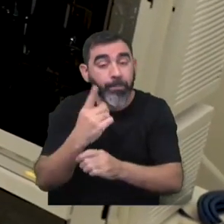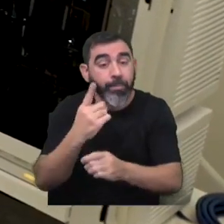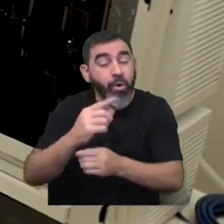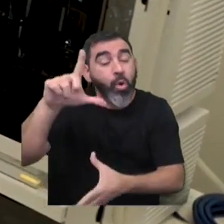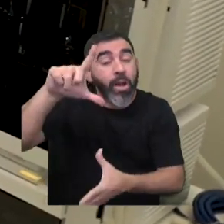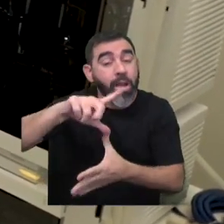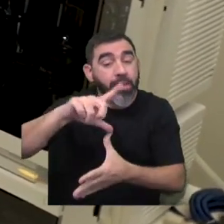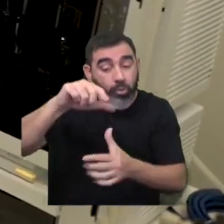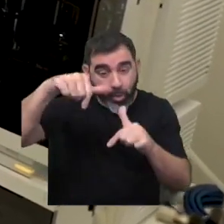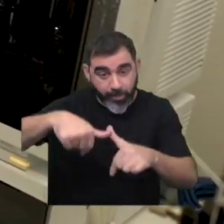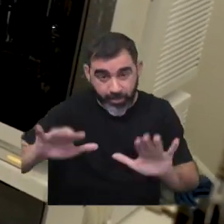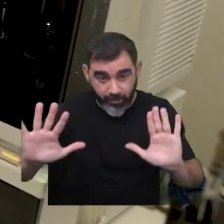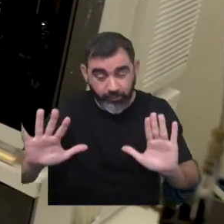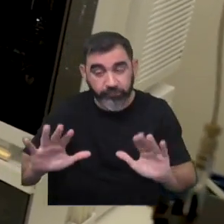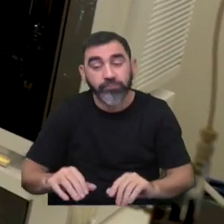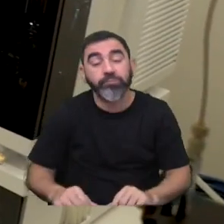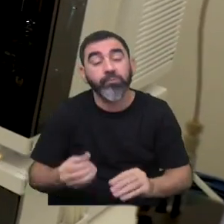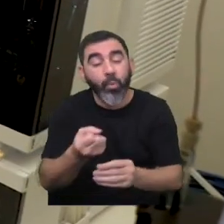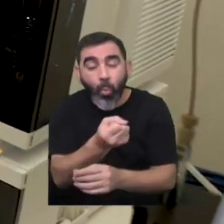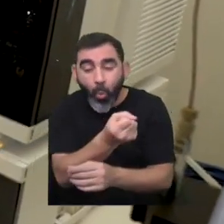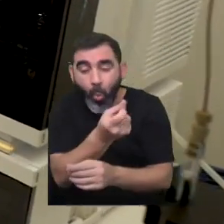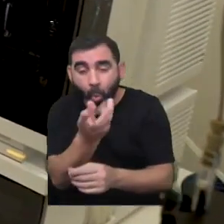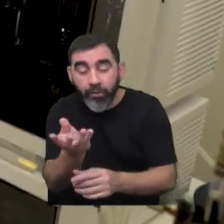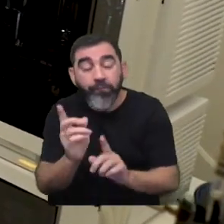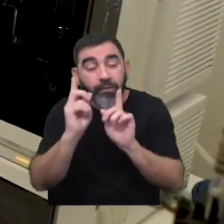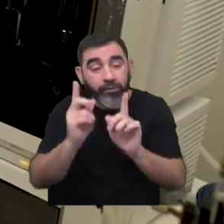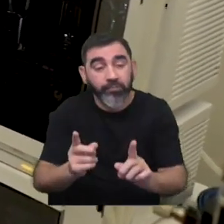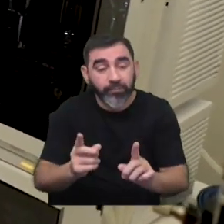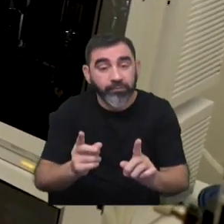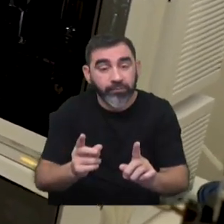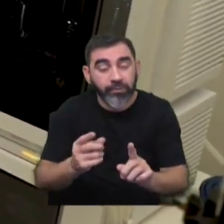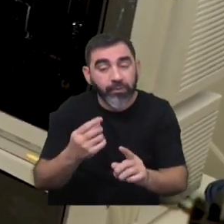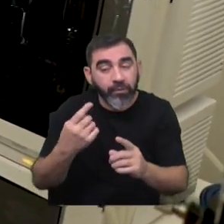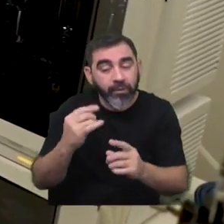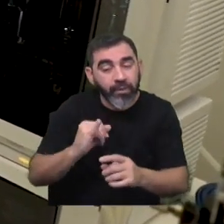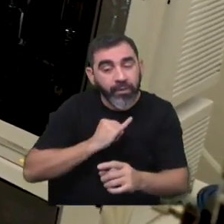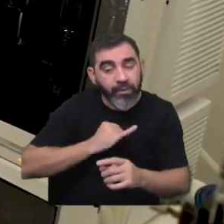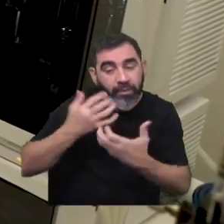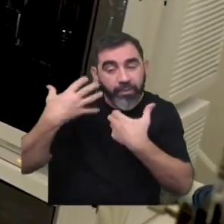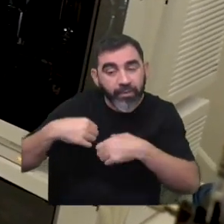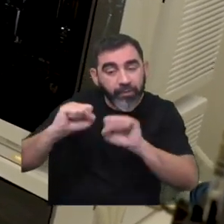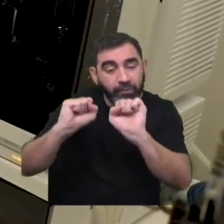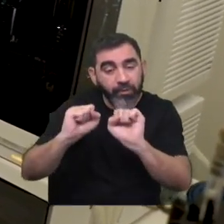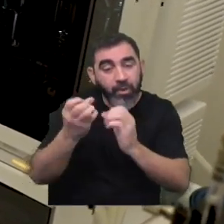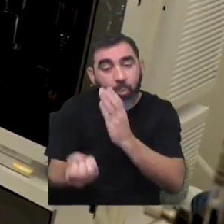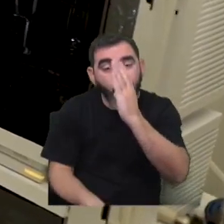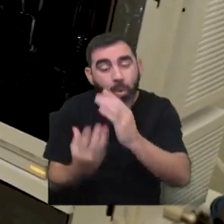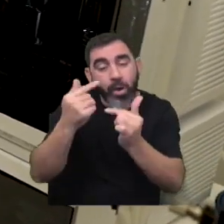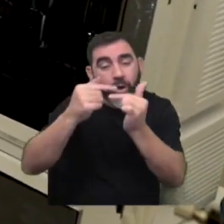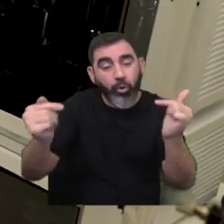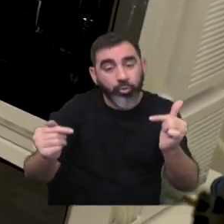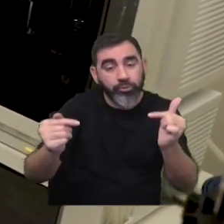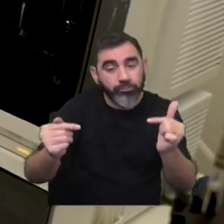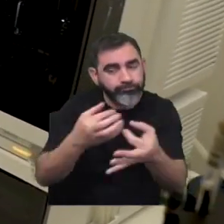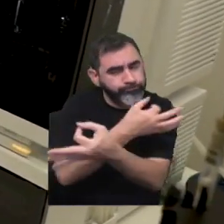Latinoamérica, y que además de cuantificar, permite identificar nuevos compuestos con una